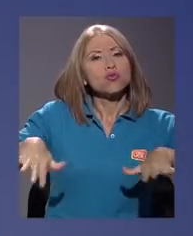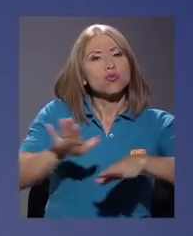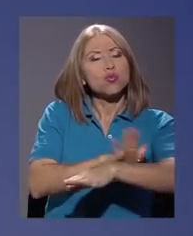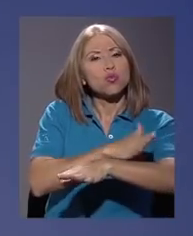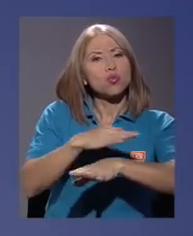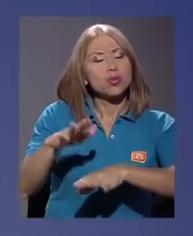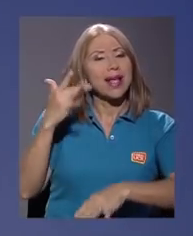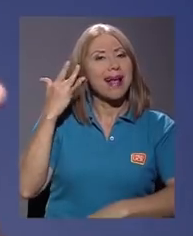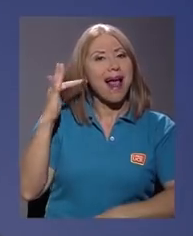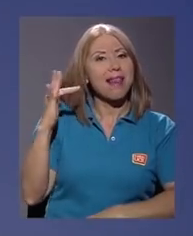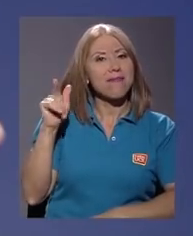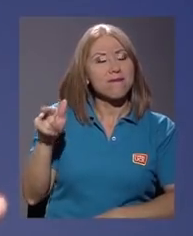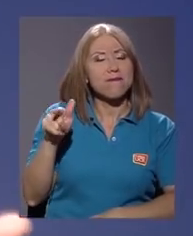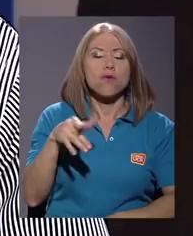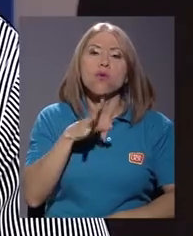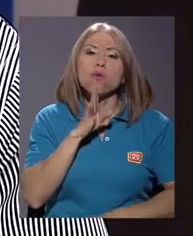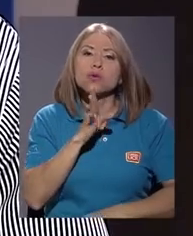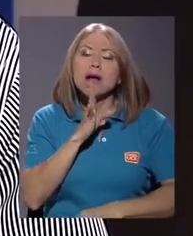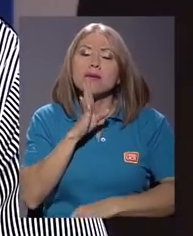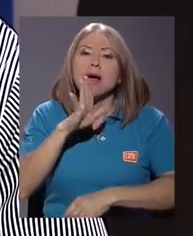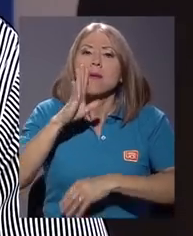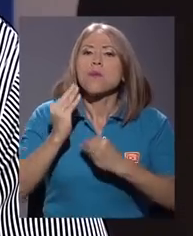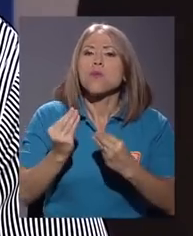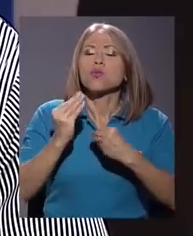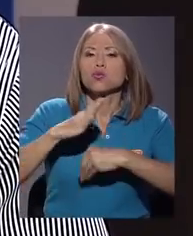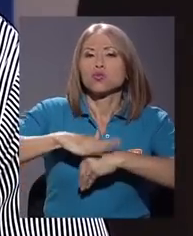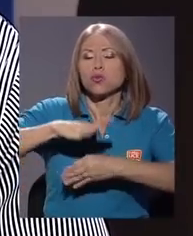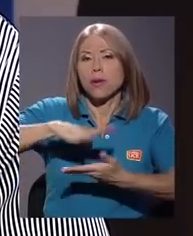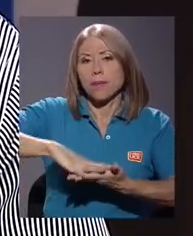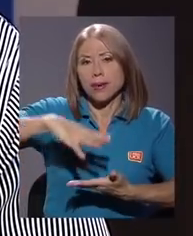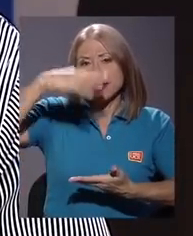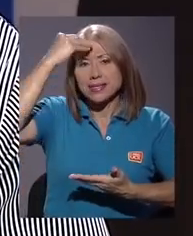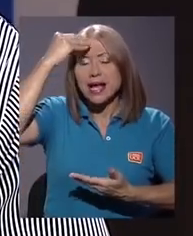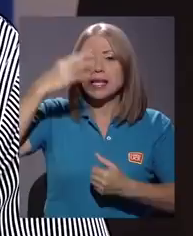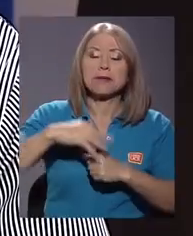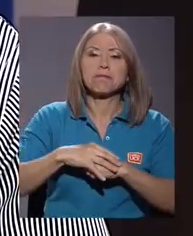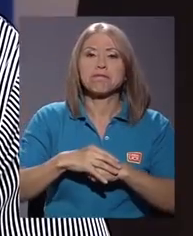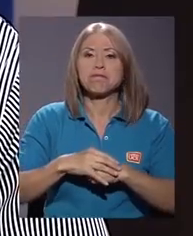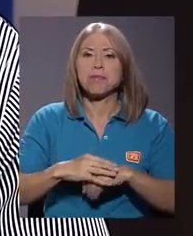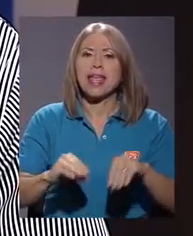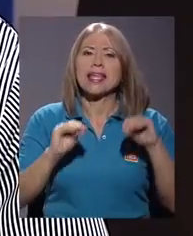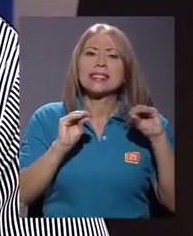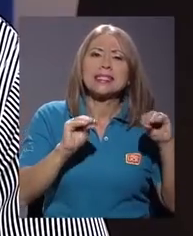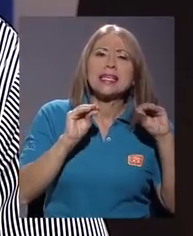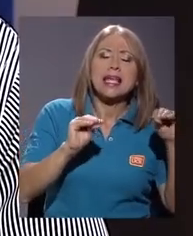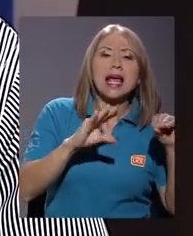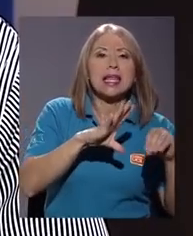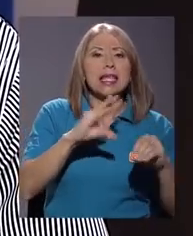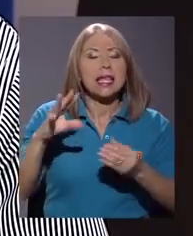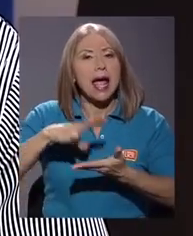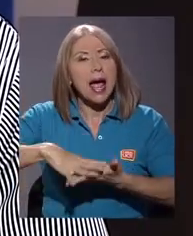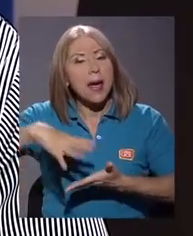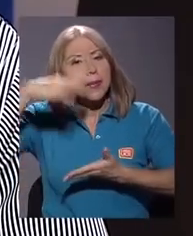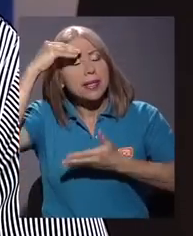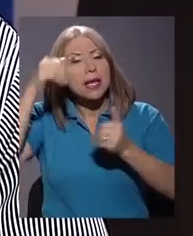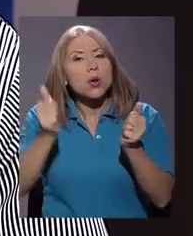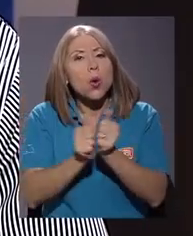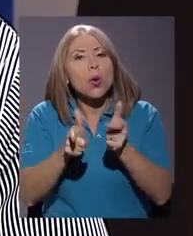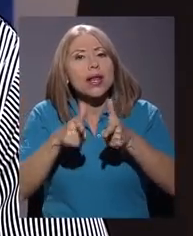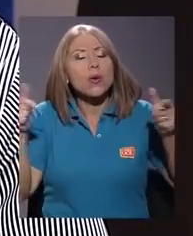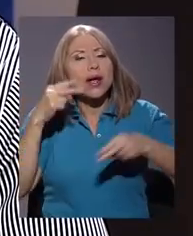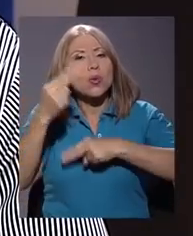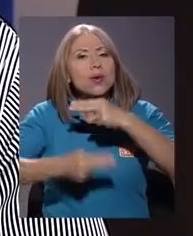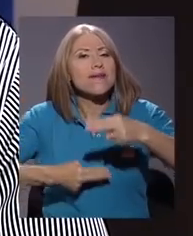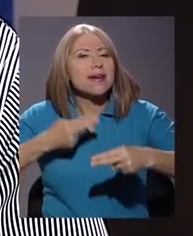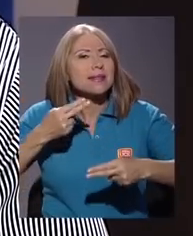eh hablas mucho del aprendizaje Cómo es el el enseñar y el aprender con un lenguaje universal tan